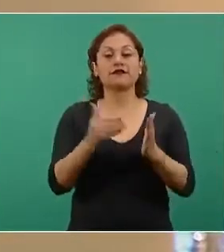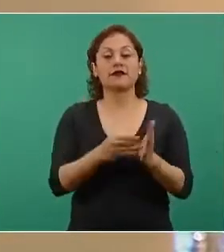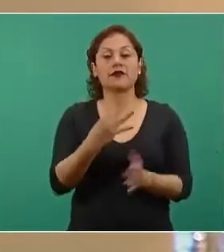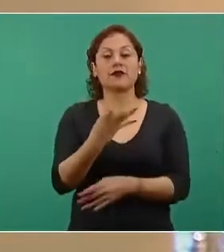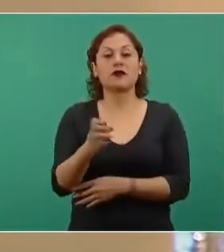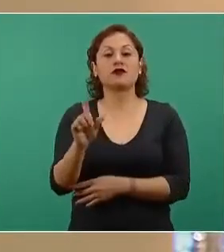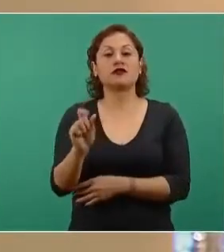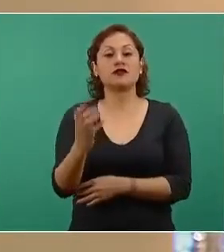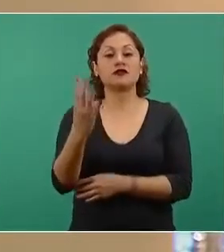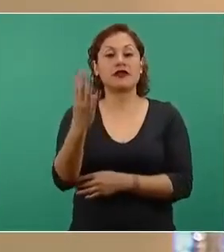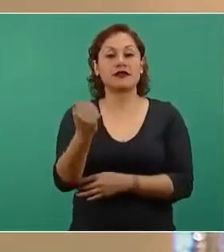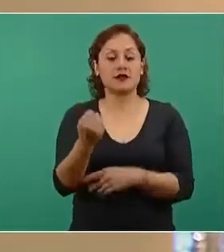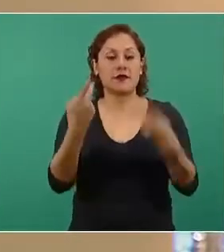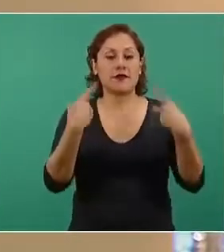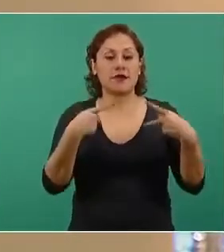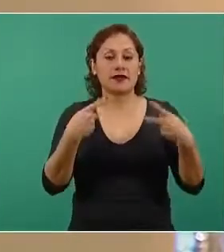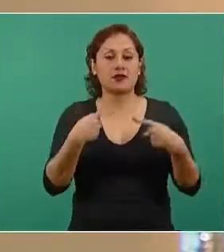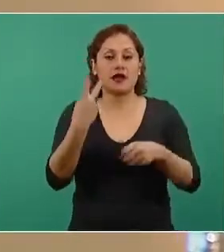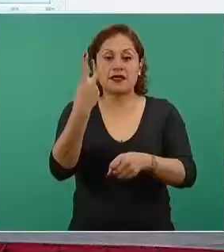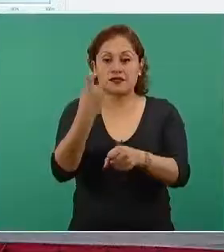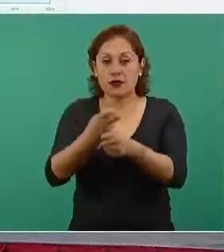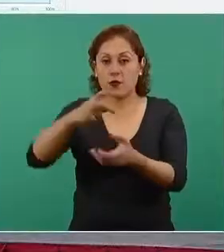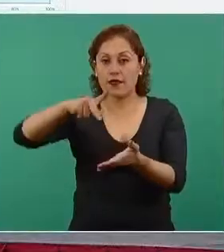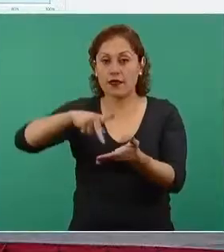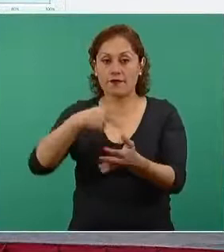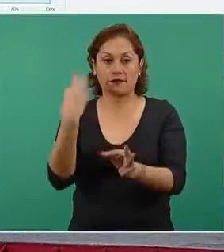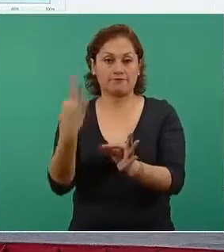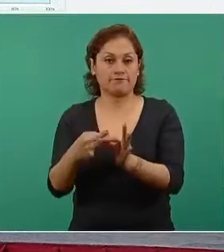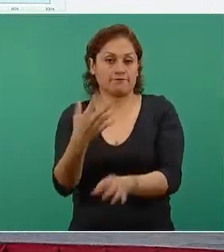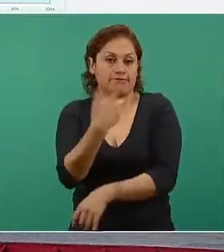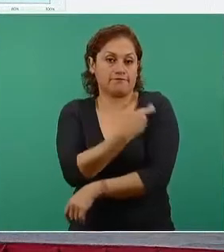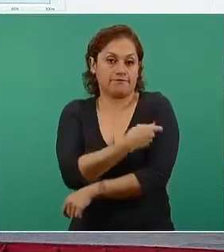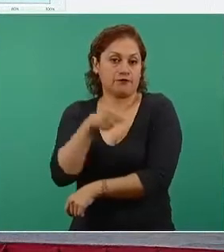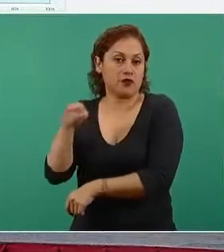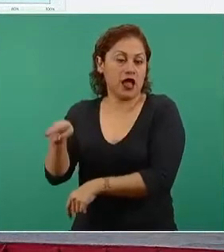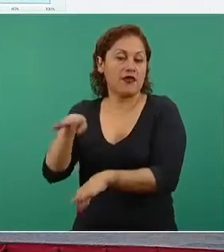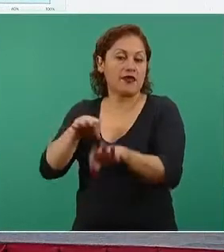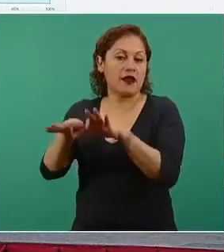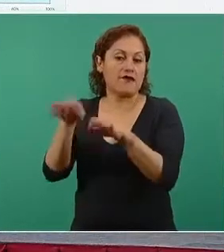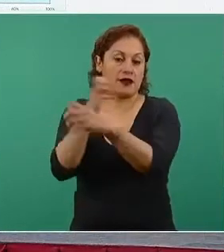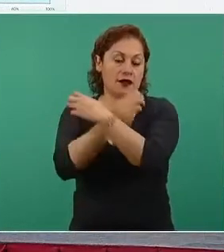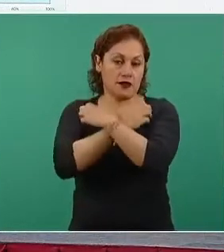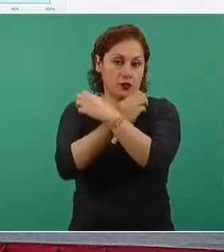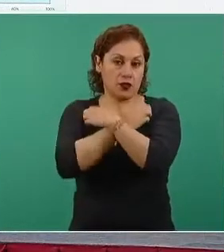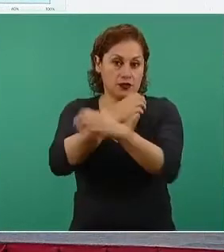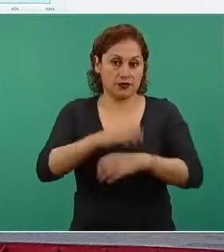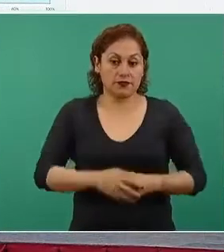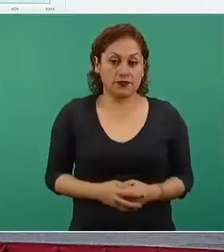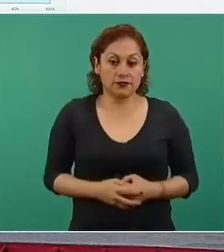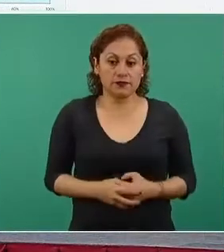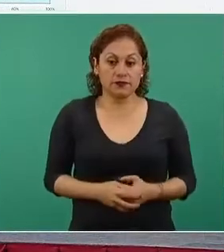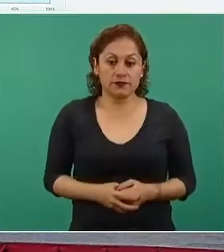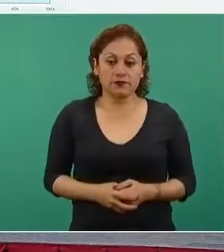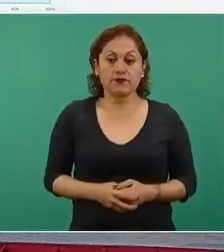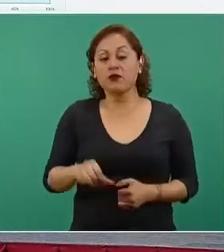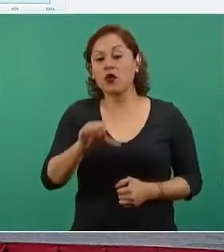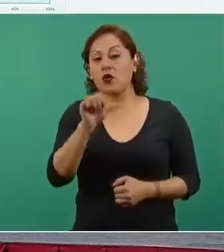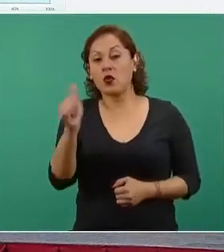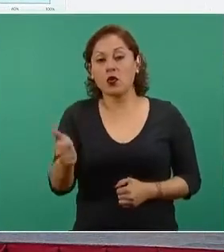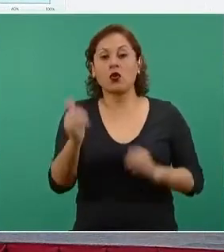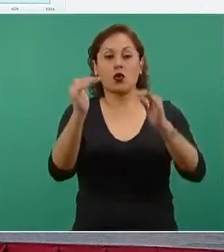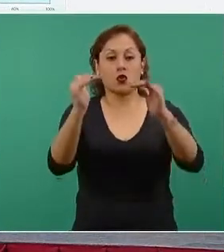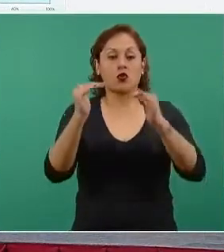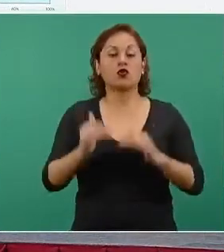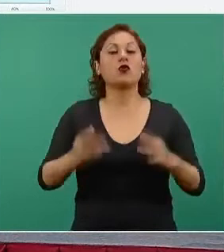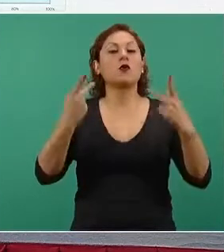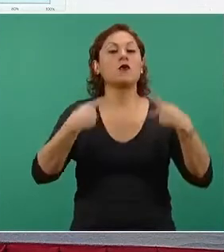17,429 personas con segundas dosis aplicadas. Esto es para el personal del área educativa. Y en el caso de personas adultas mayores,